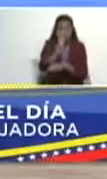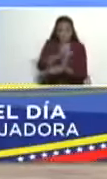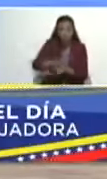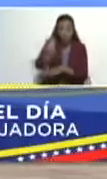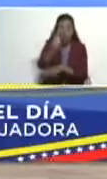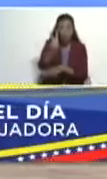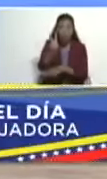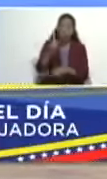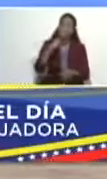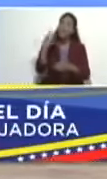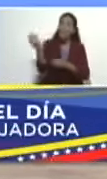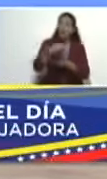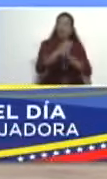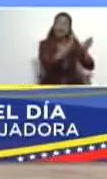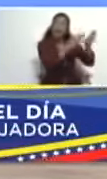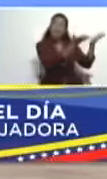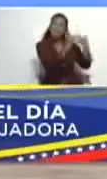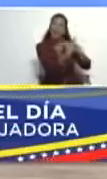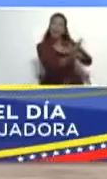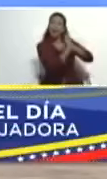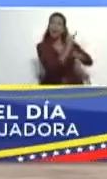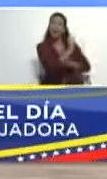¿El pueblo pidió más sanciones?